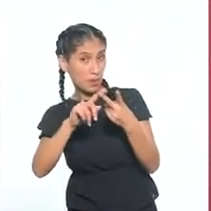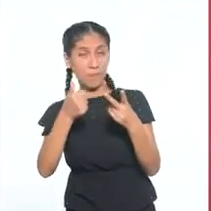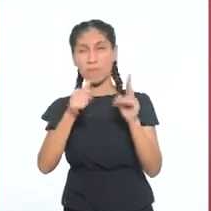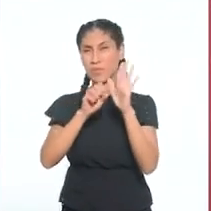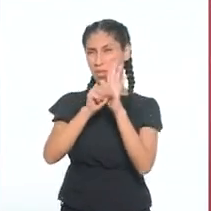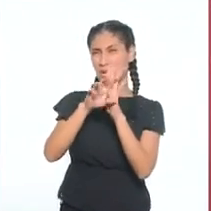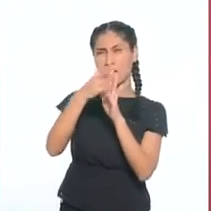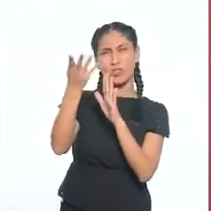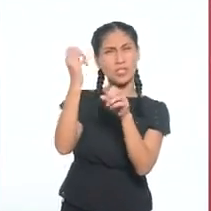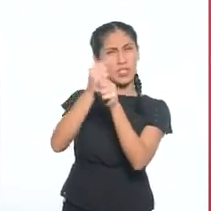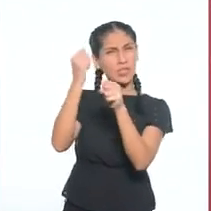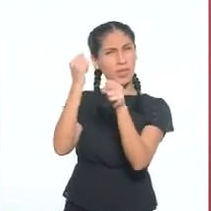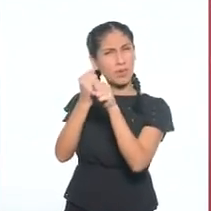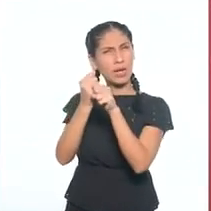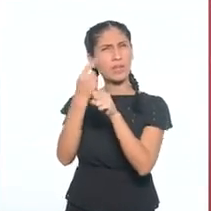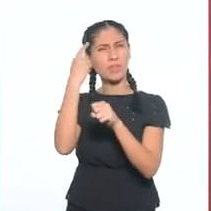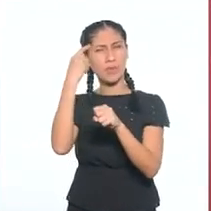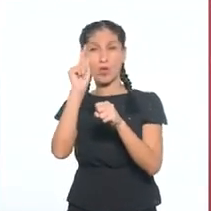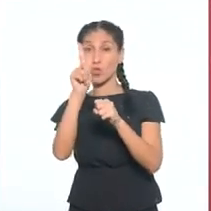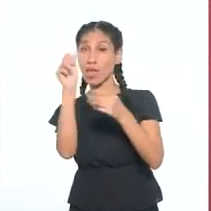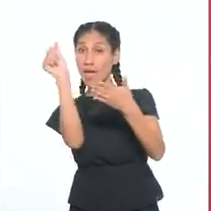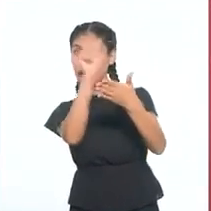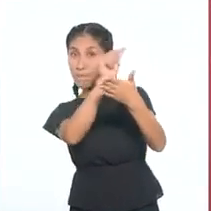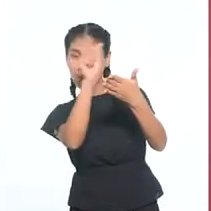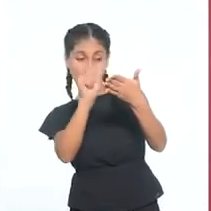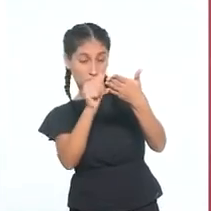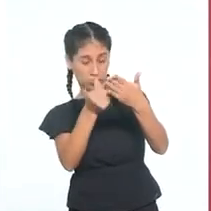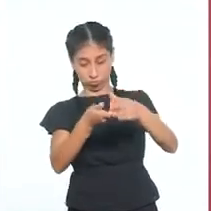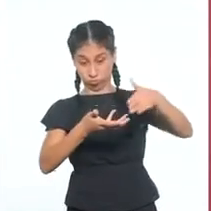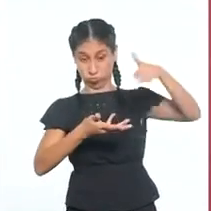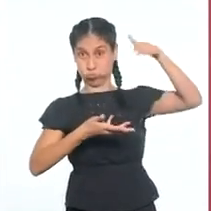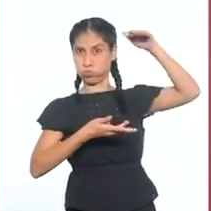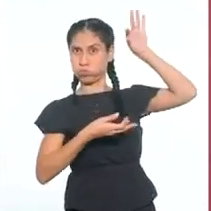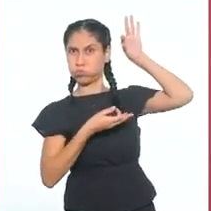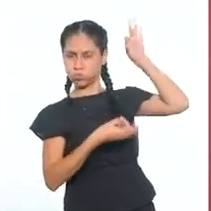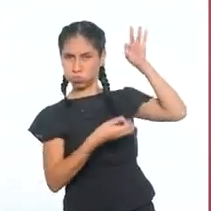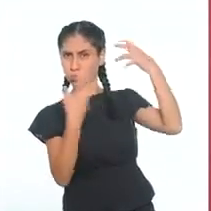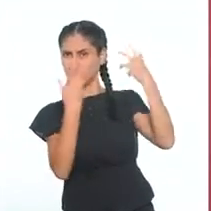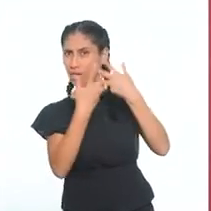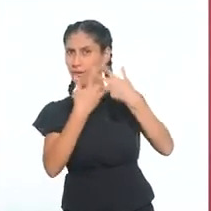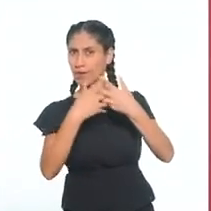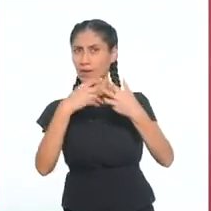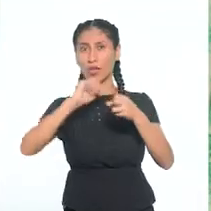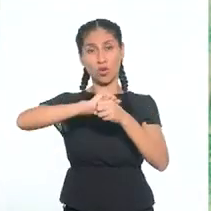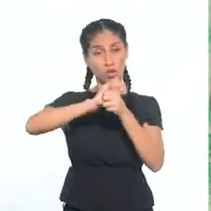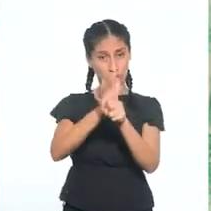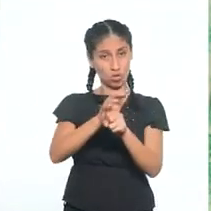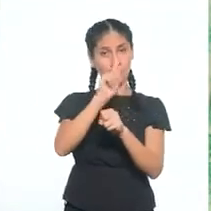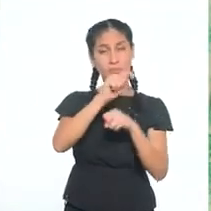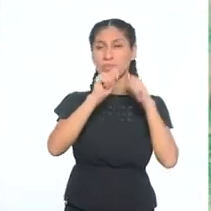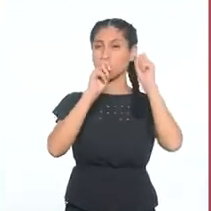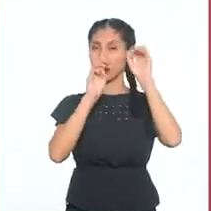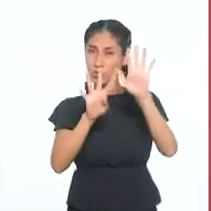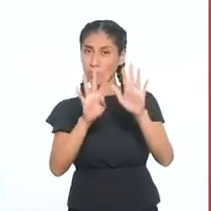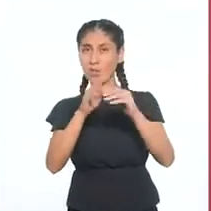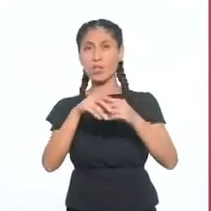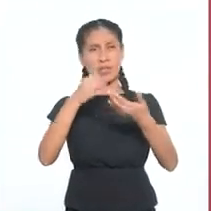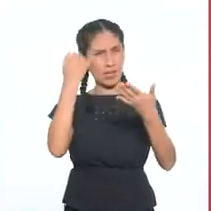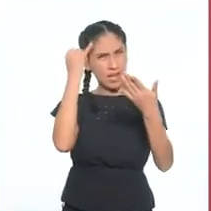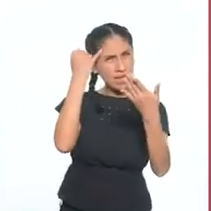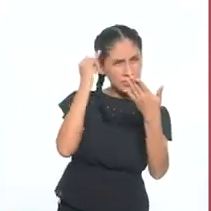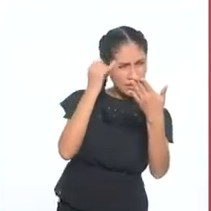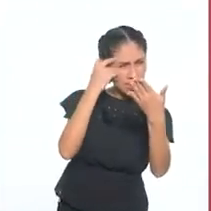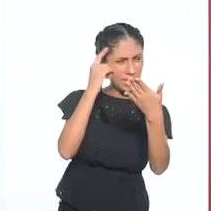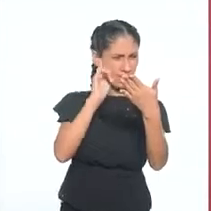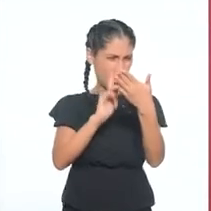edición del diario en el que trabajan debe crear una imagen potente y original sobre la cob en 19 la lluvia de ideas los ayudará a